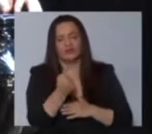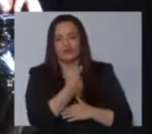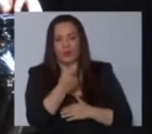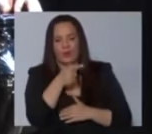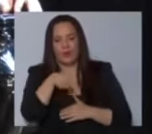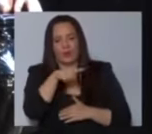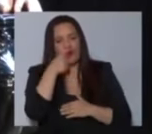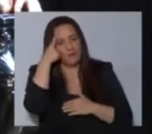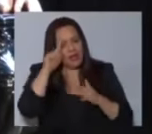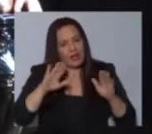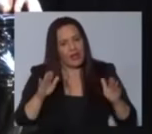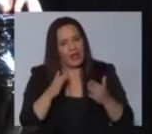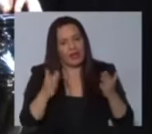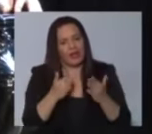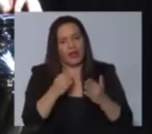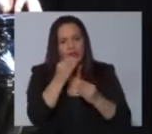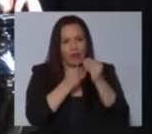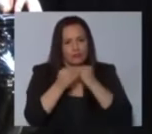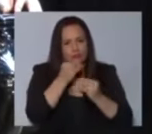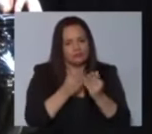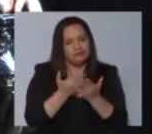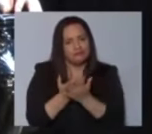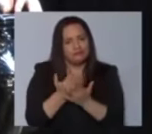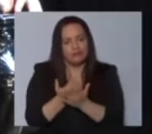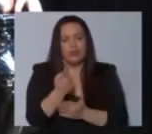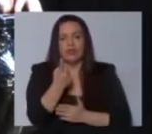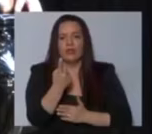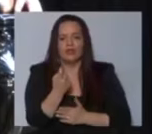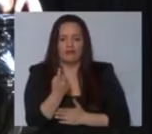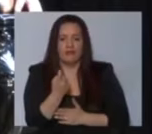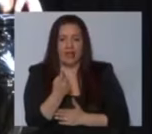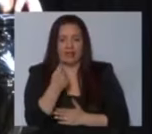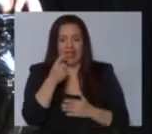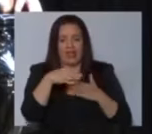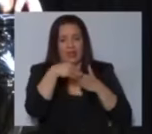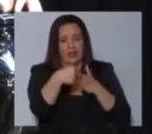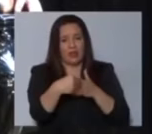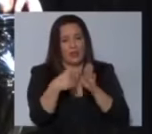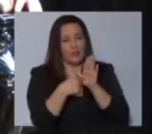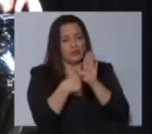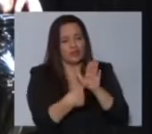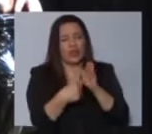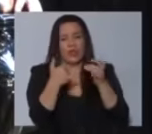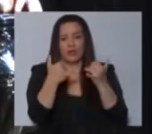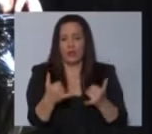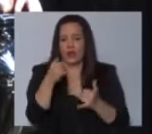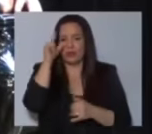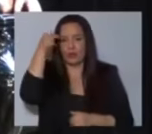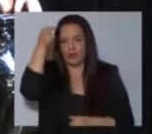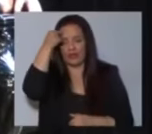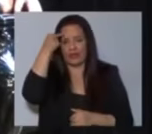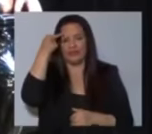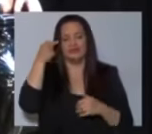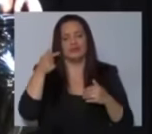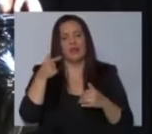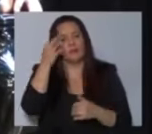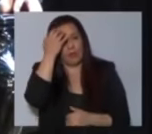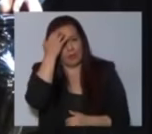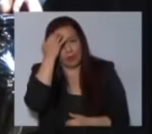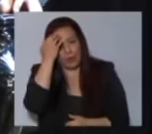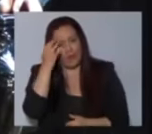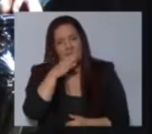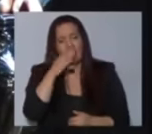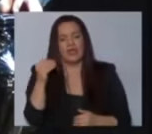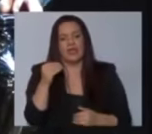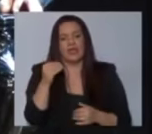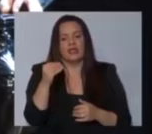alimentaria. Me preocupa la falta de liderazgo que han mostrado nuestros actuales gobernantes y la errática conducción del